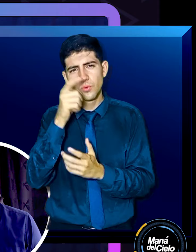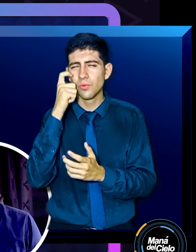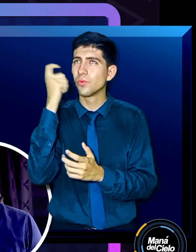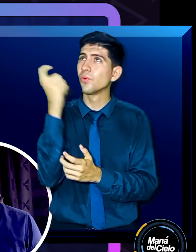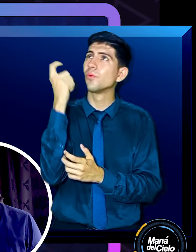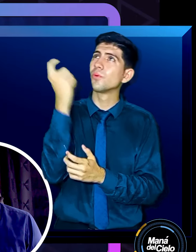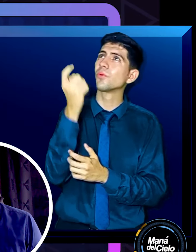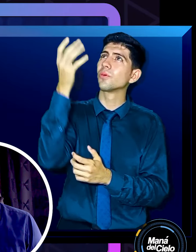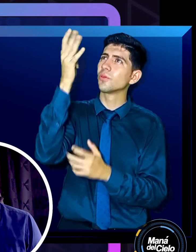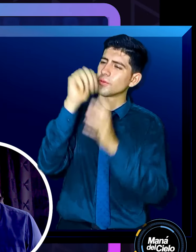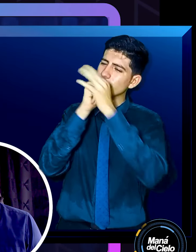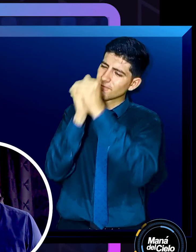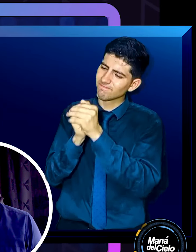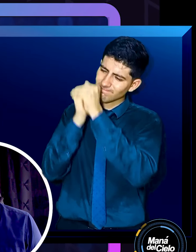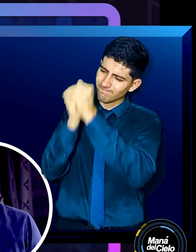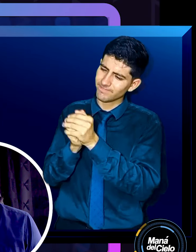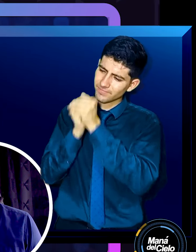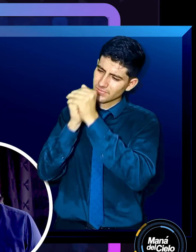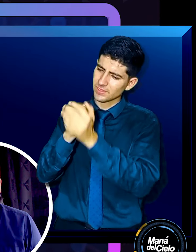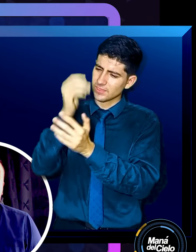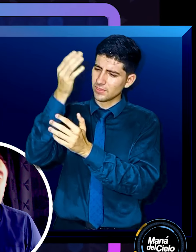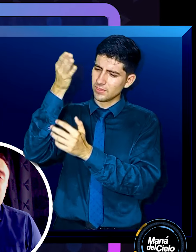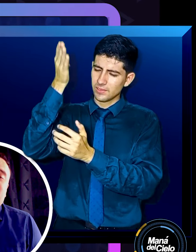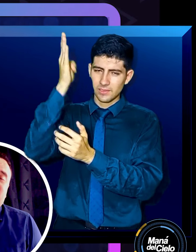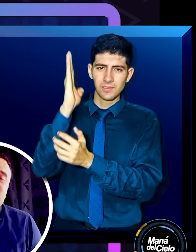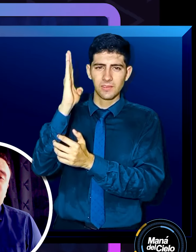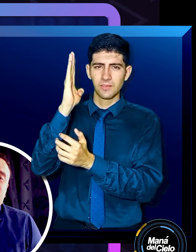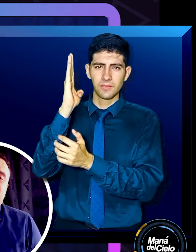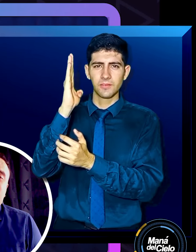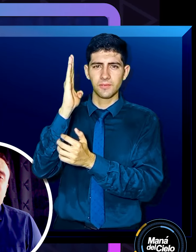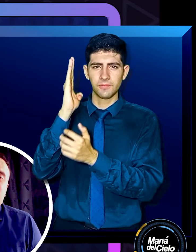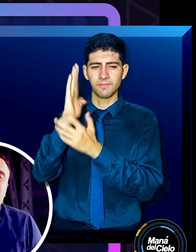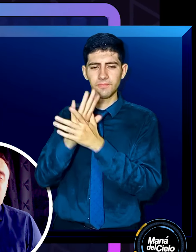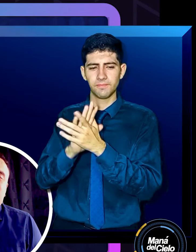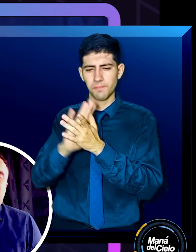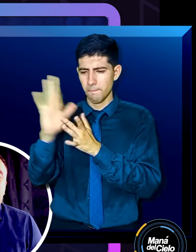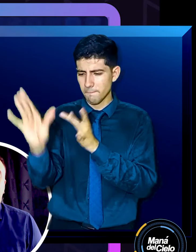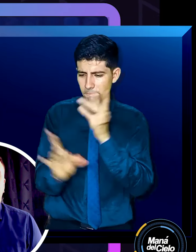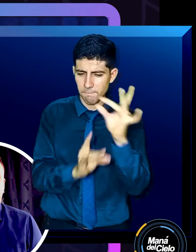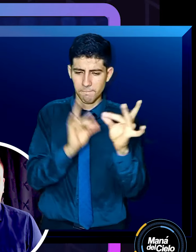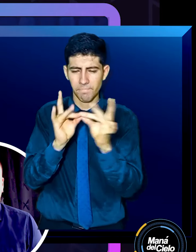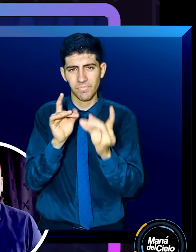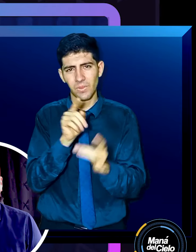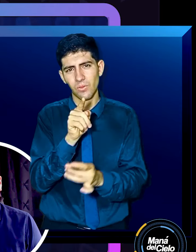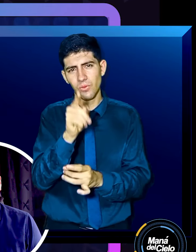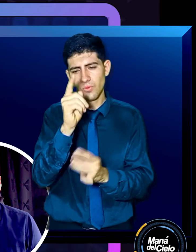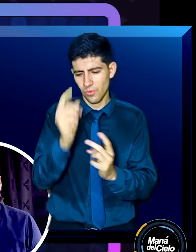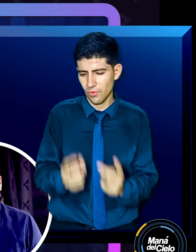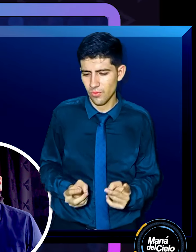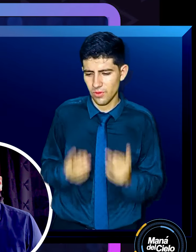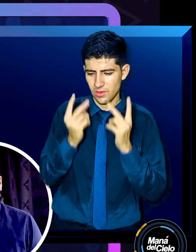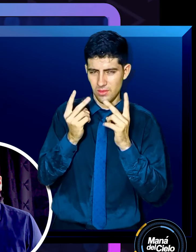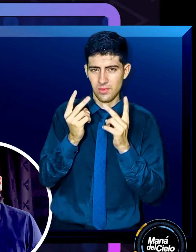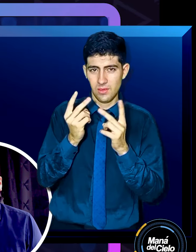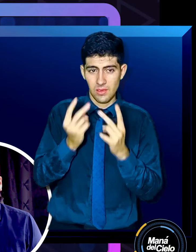que Dios le perfeccione ese perfil, se lo limpie. Y usted diga, no, si